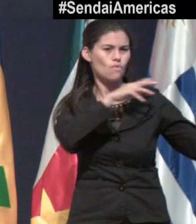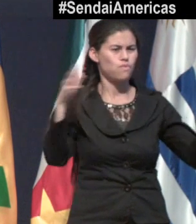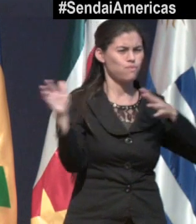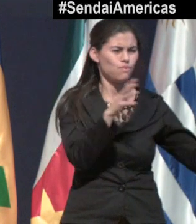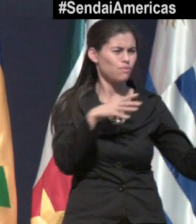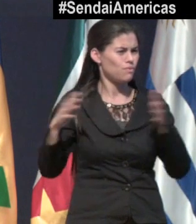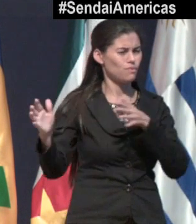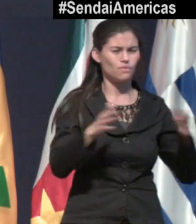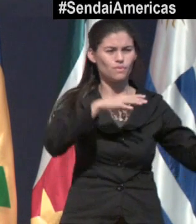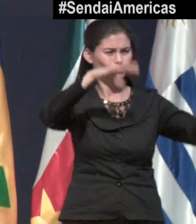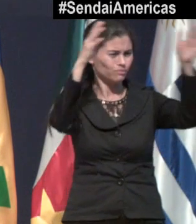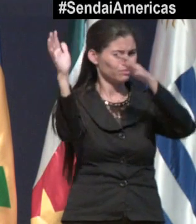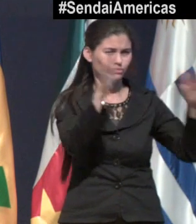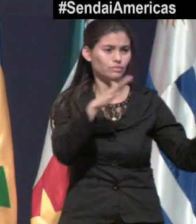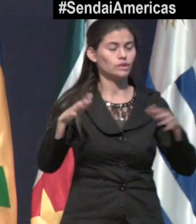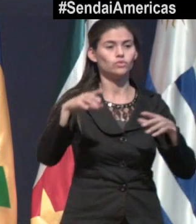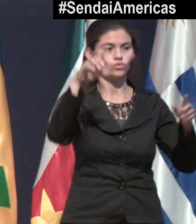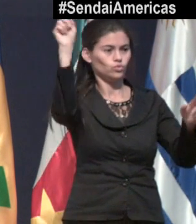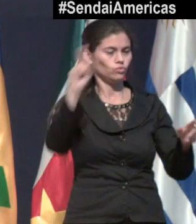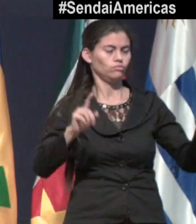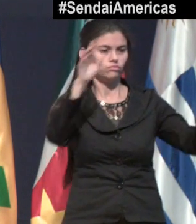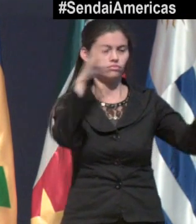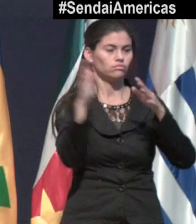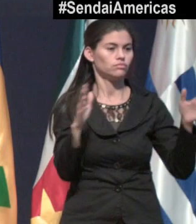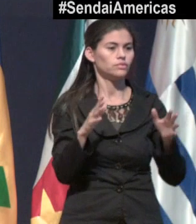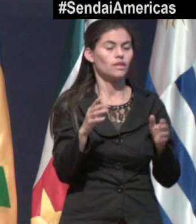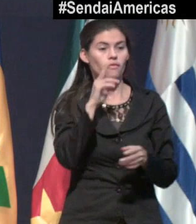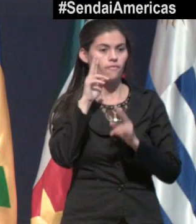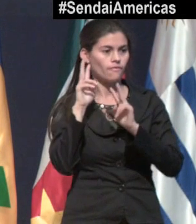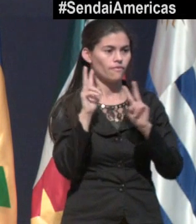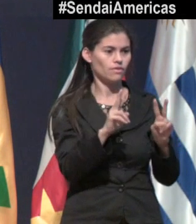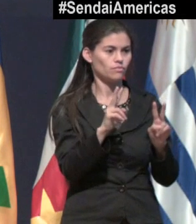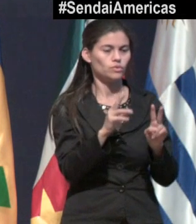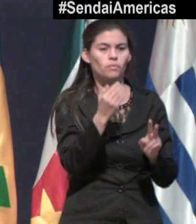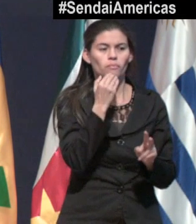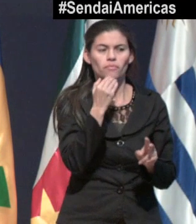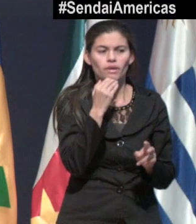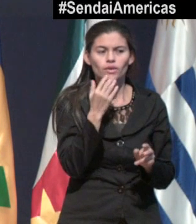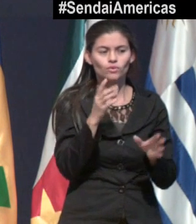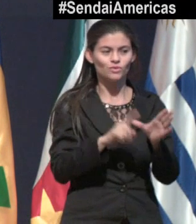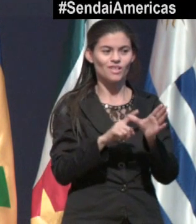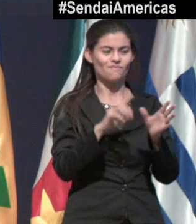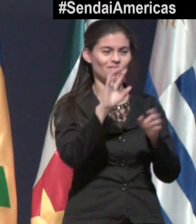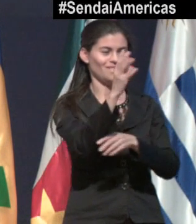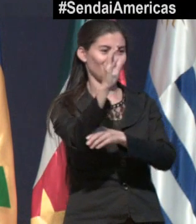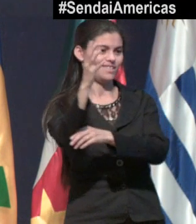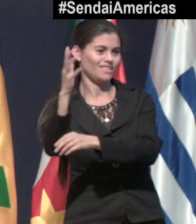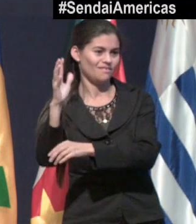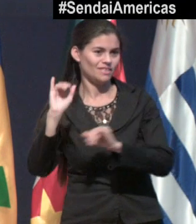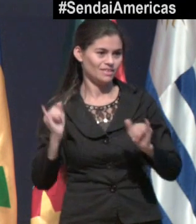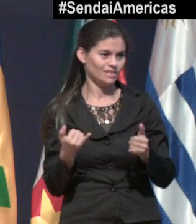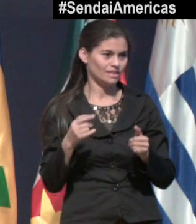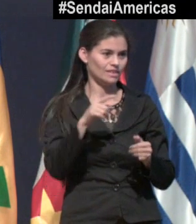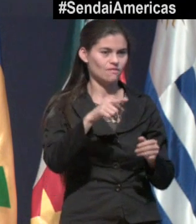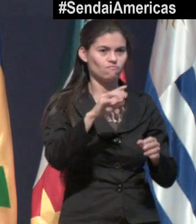vientos y mareas de tormenta. Y solo estamos viendo daños en el medio ambiente construido y no